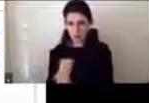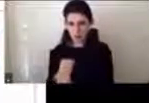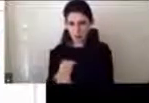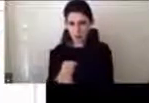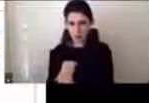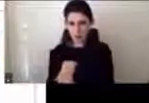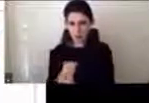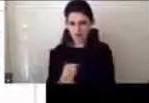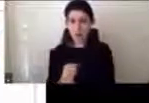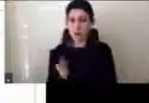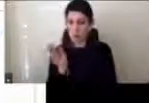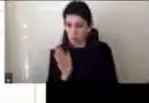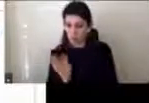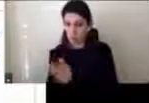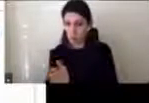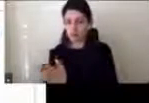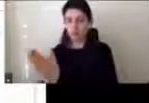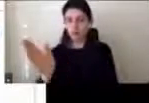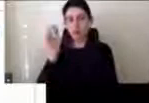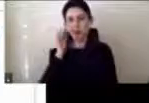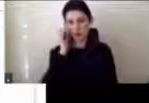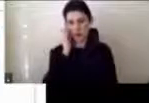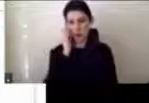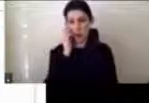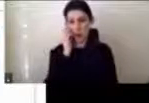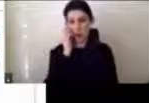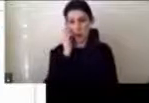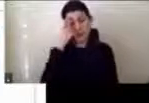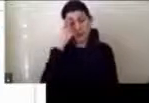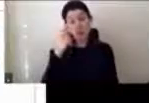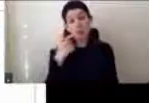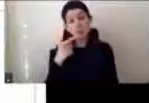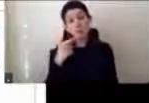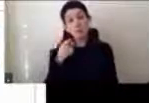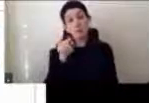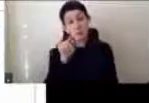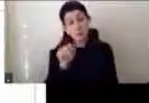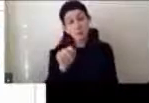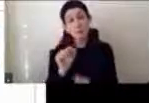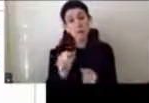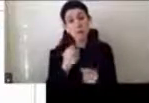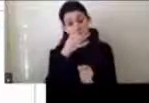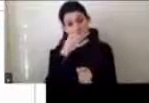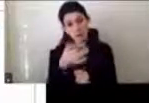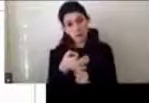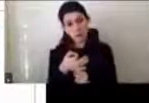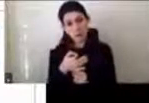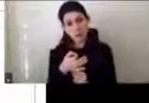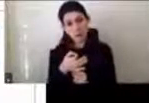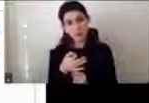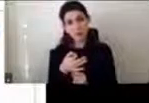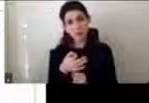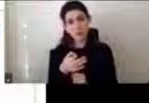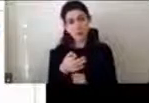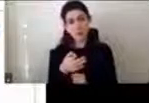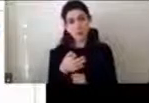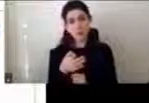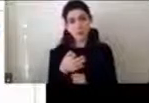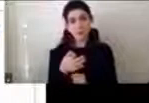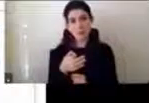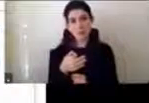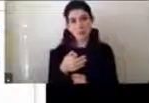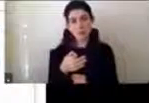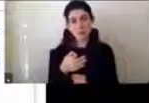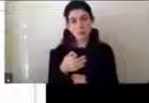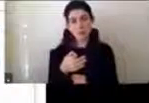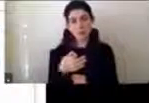continúa más allá. Sin embargo, aquí lo que podemos señalar es que, si ustedes se fijan, el